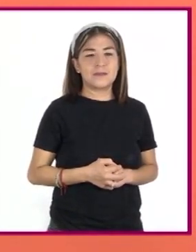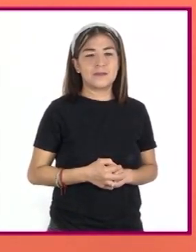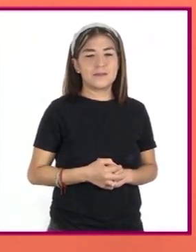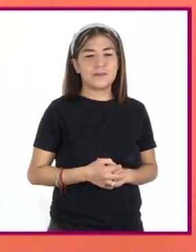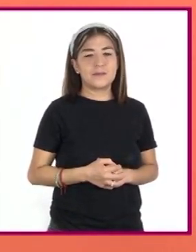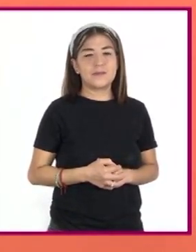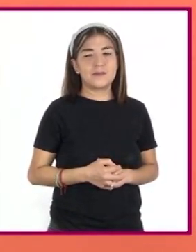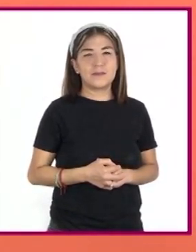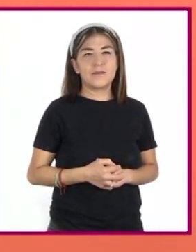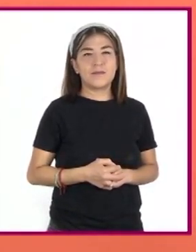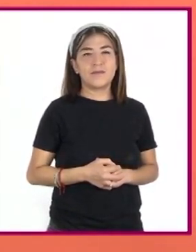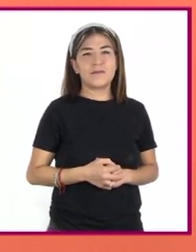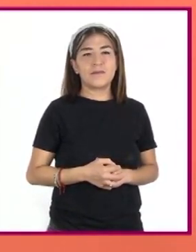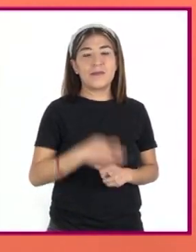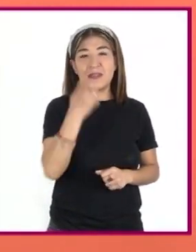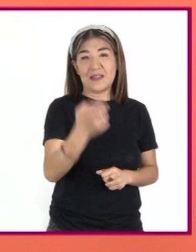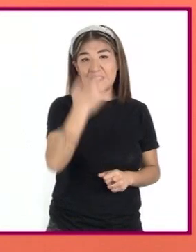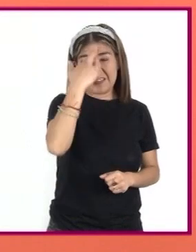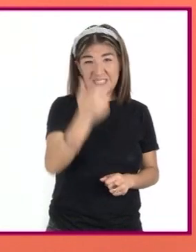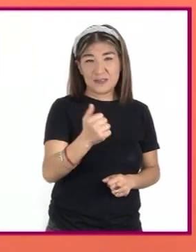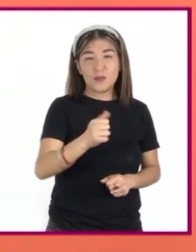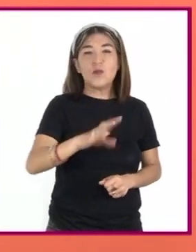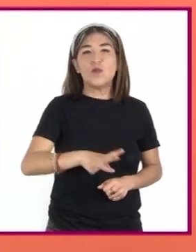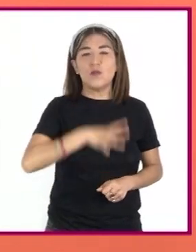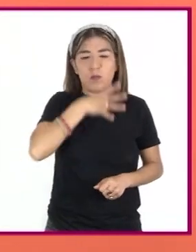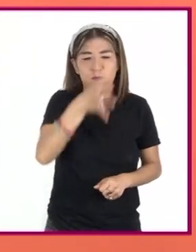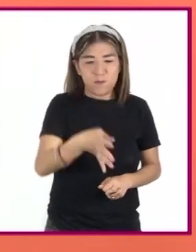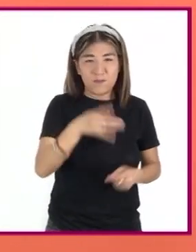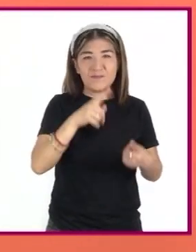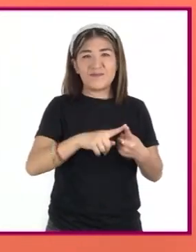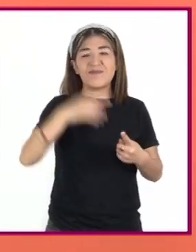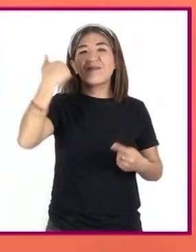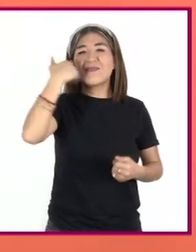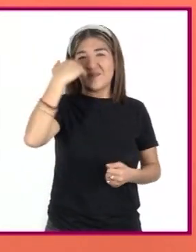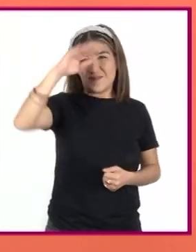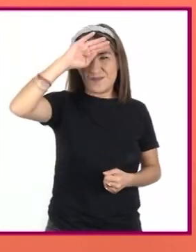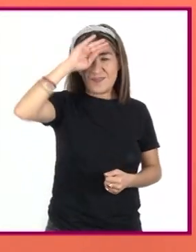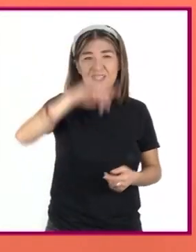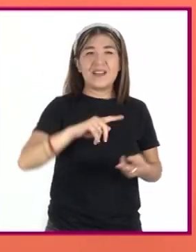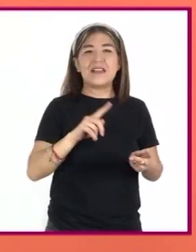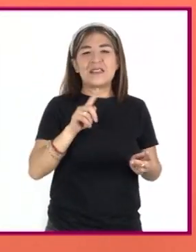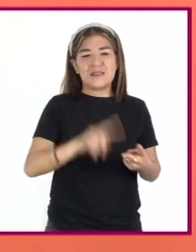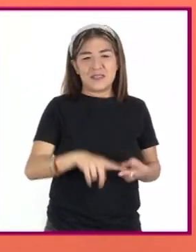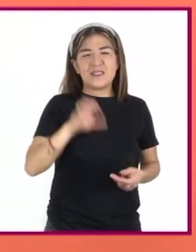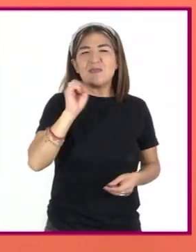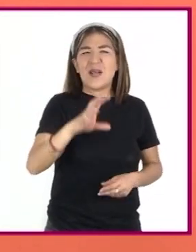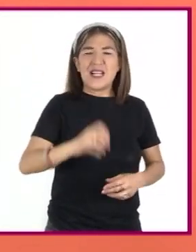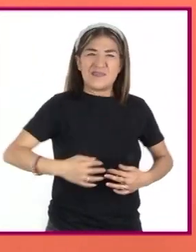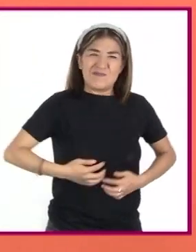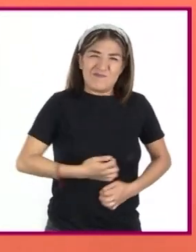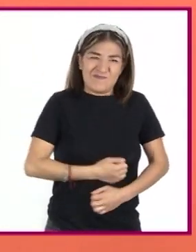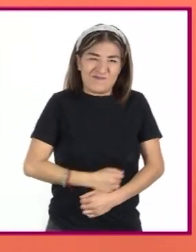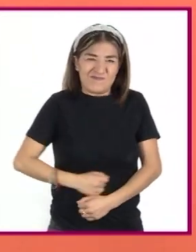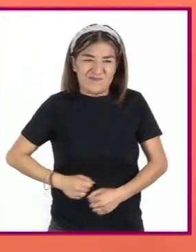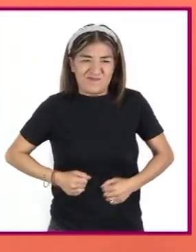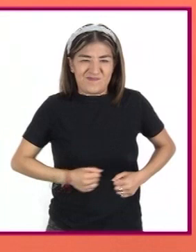causa vómito, fiebre, fuertes dolores estomacales,